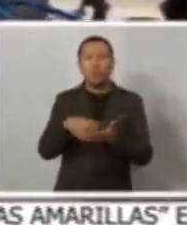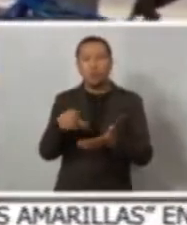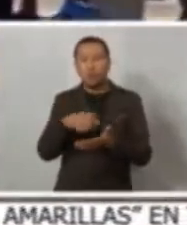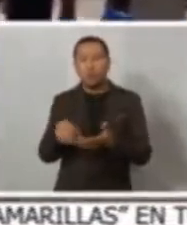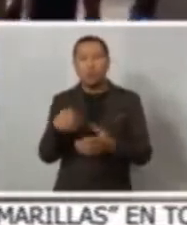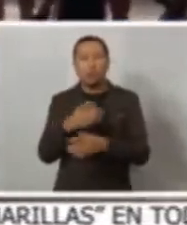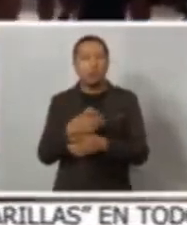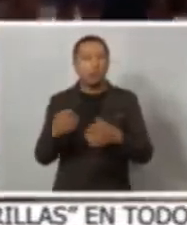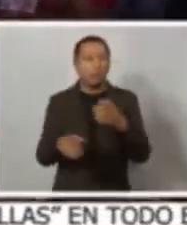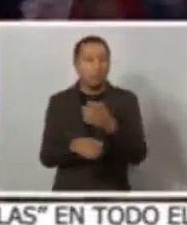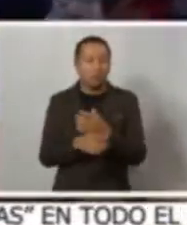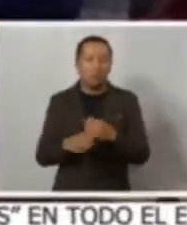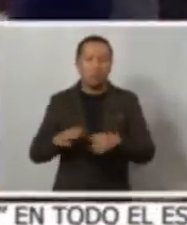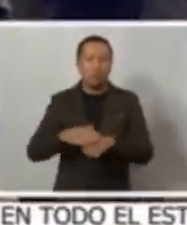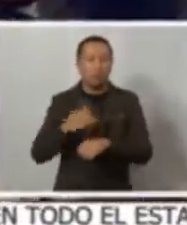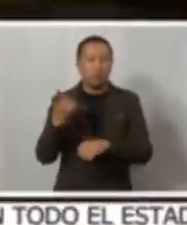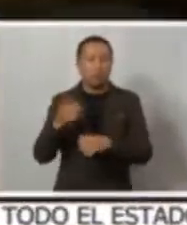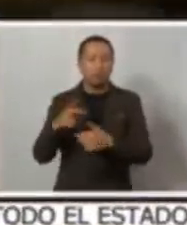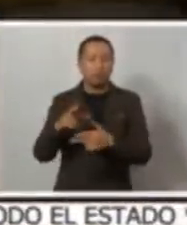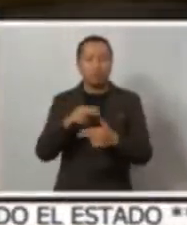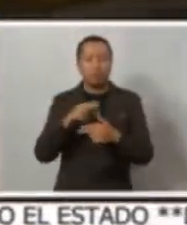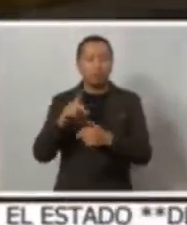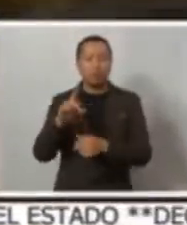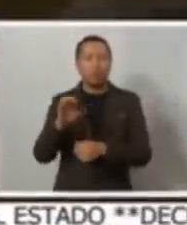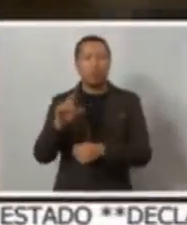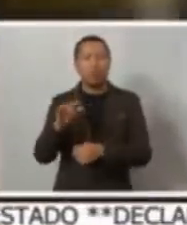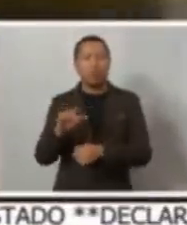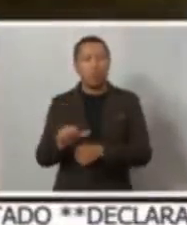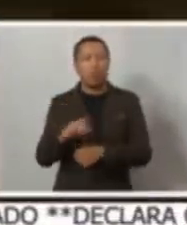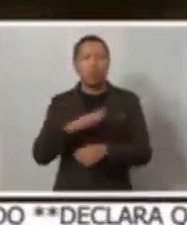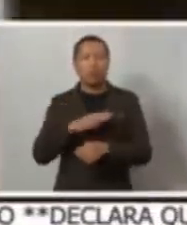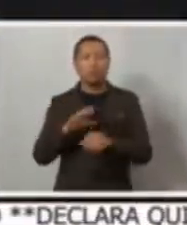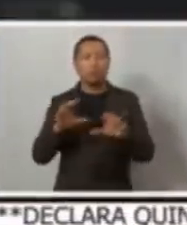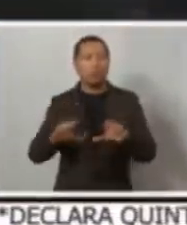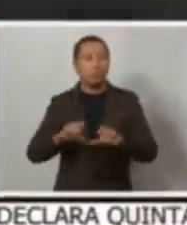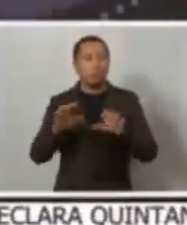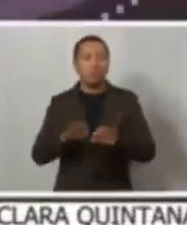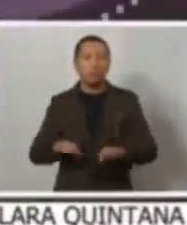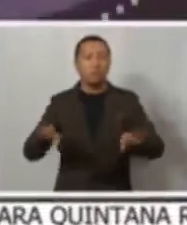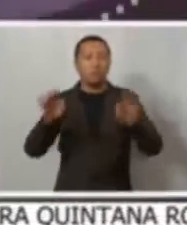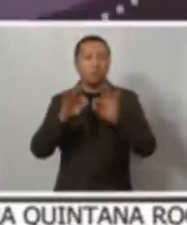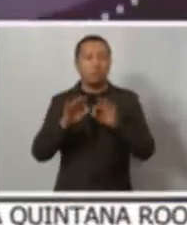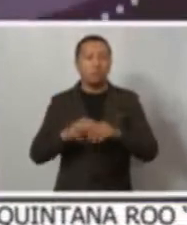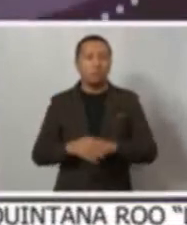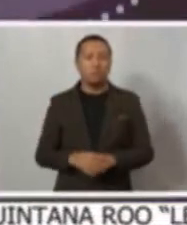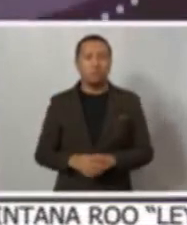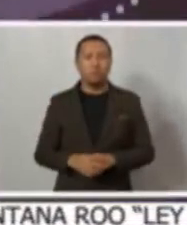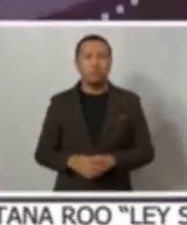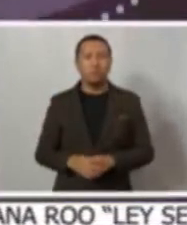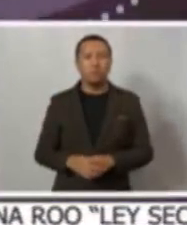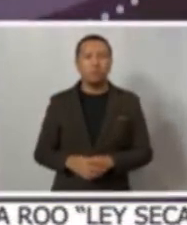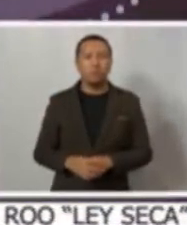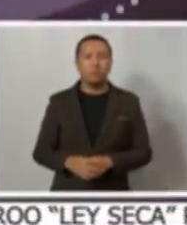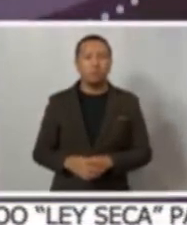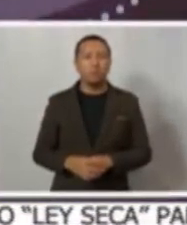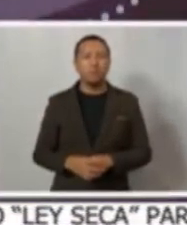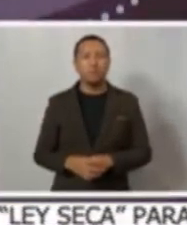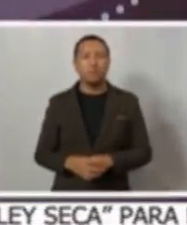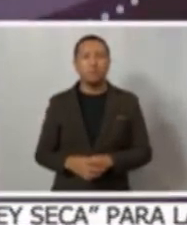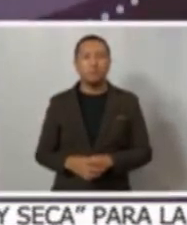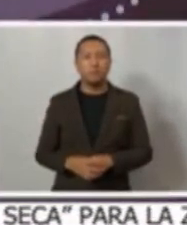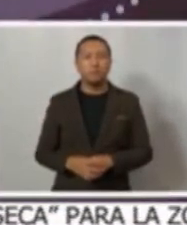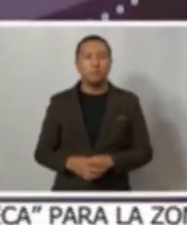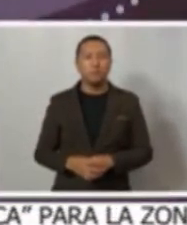productos y enfrentar los embates de Delta lo más protegidos y abastecidos posible. En sus redes sociales, y